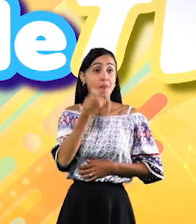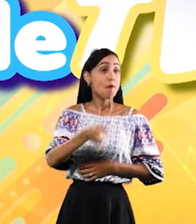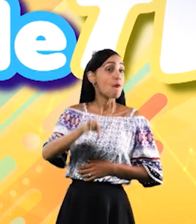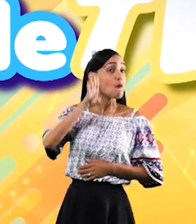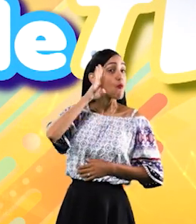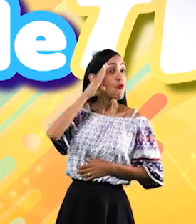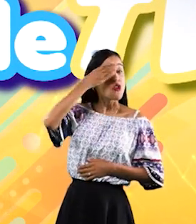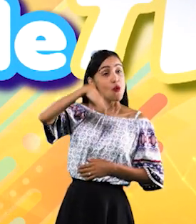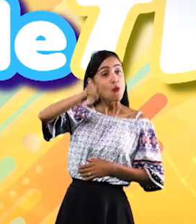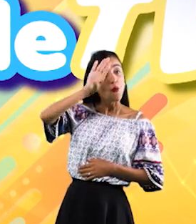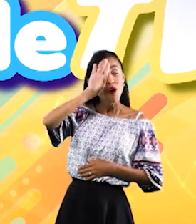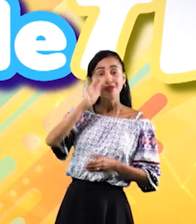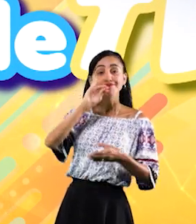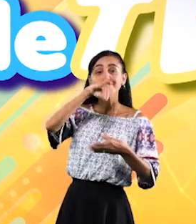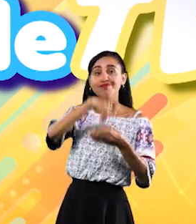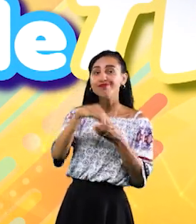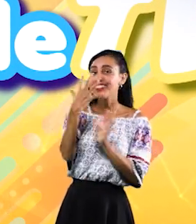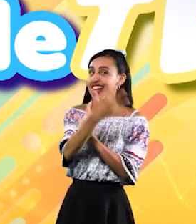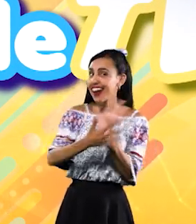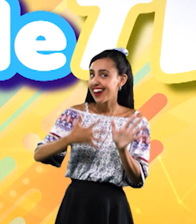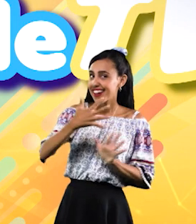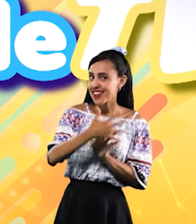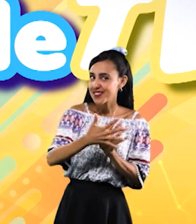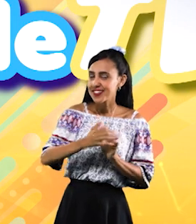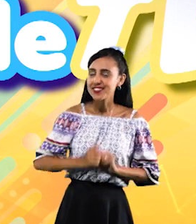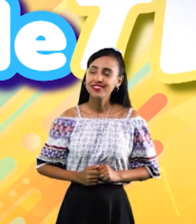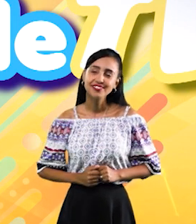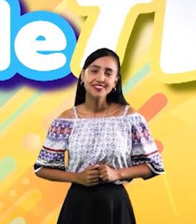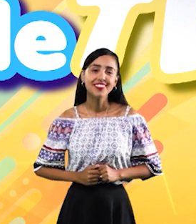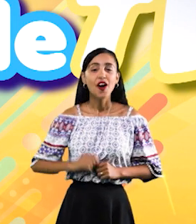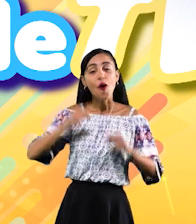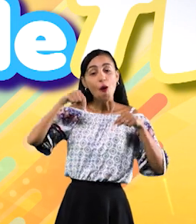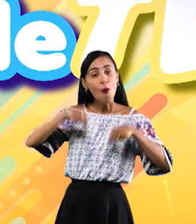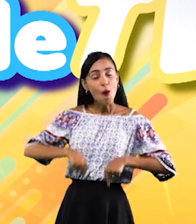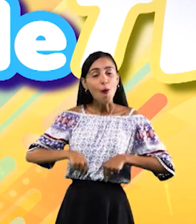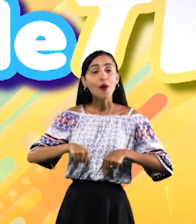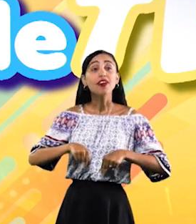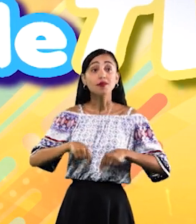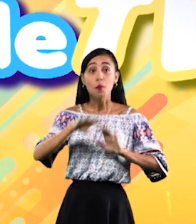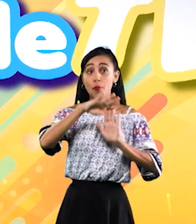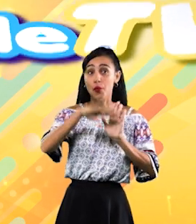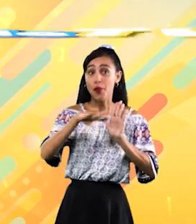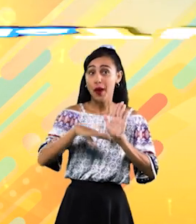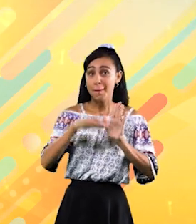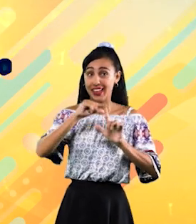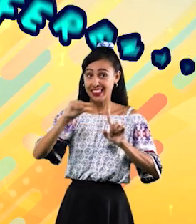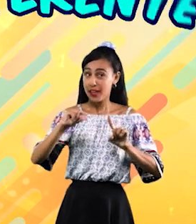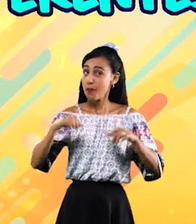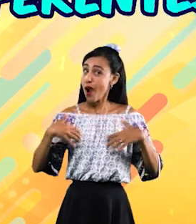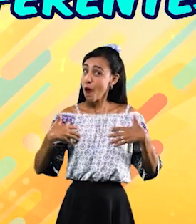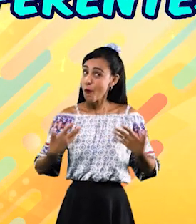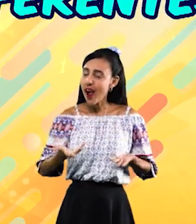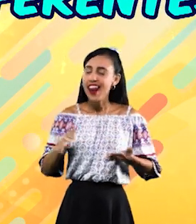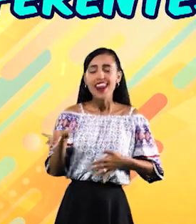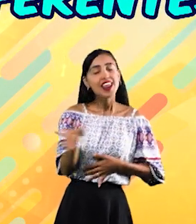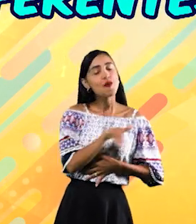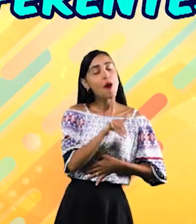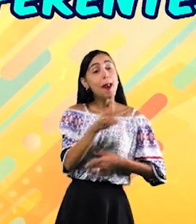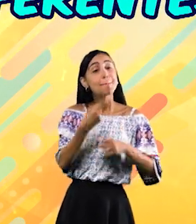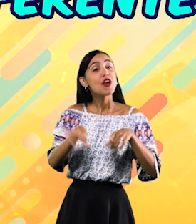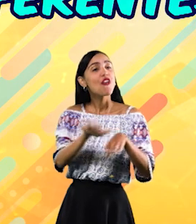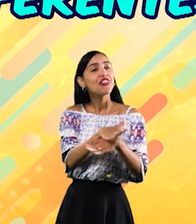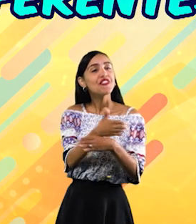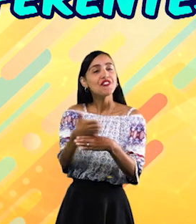muñes cubanos con inclusión de lengua de señas. Hoy con una emisión que hemos decidido titular Iguales,